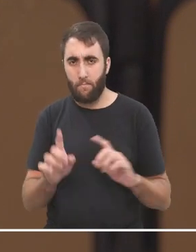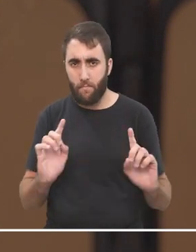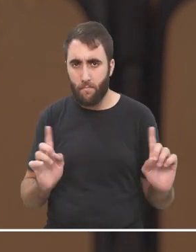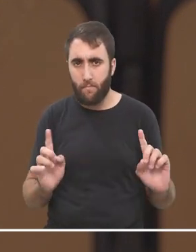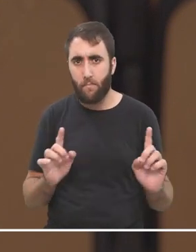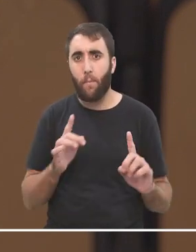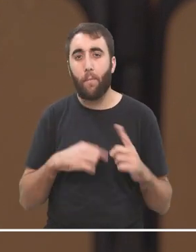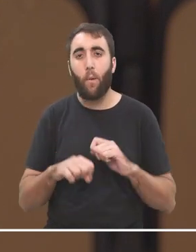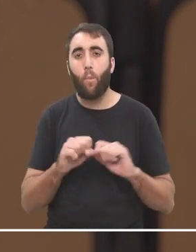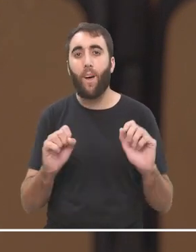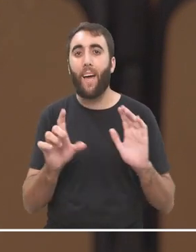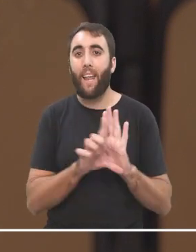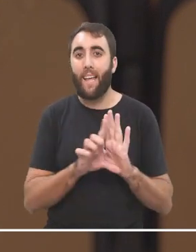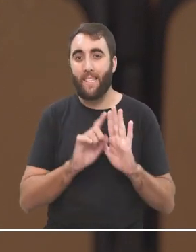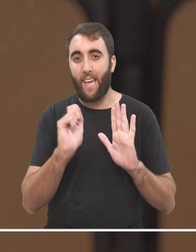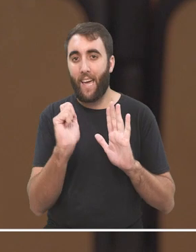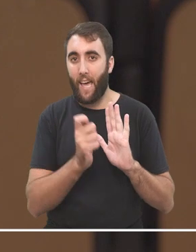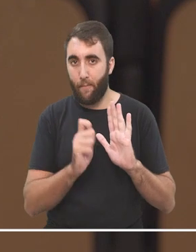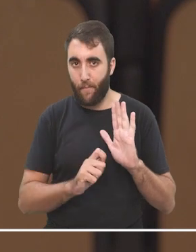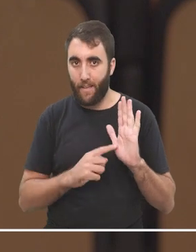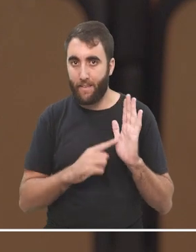mejor las leyes que